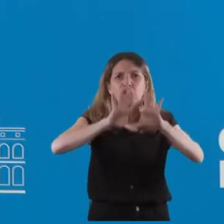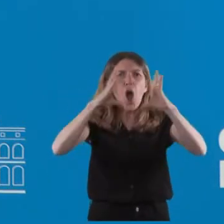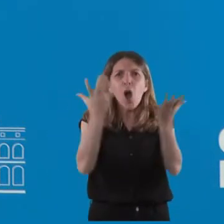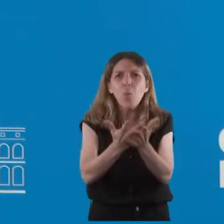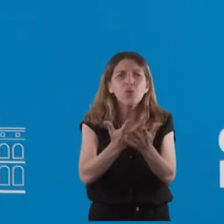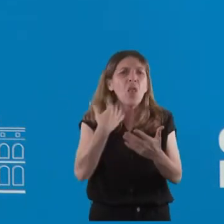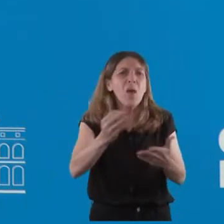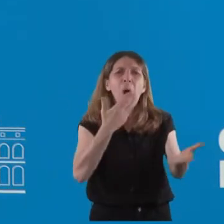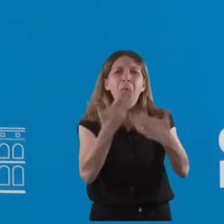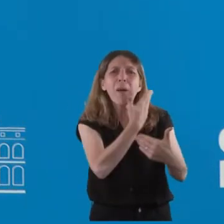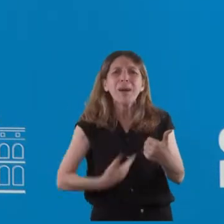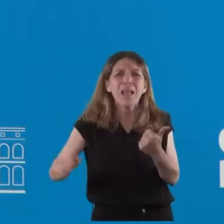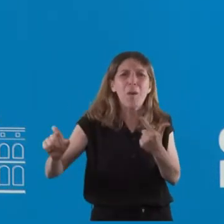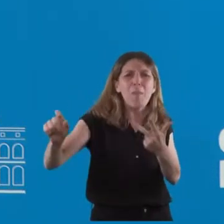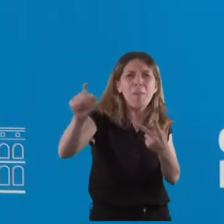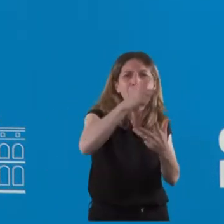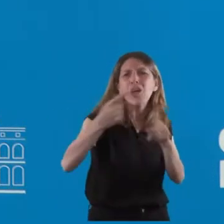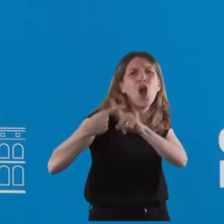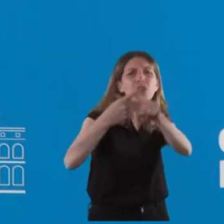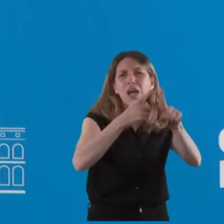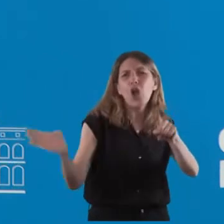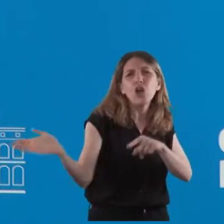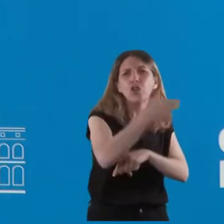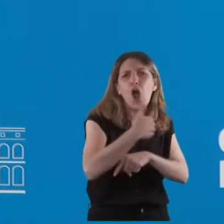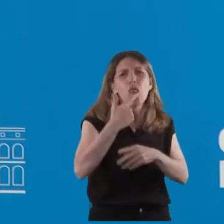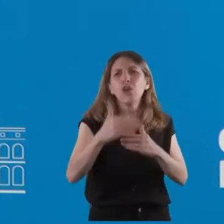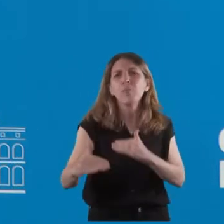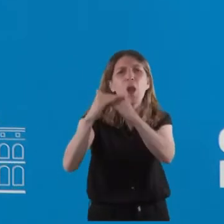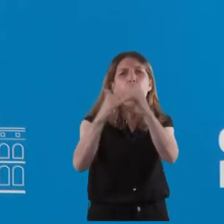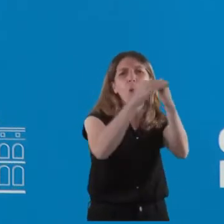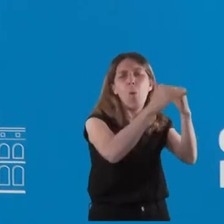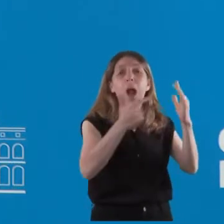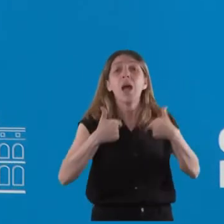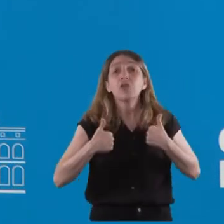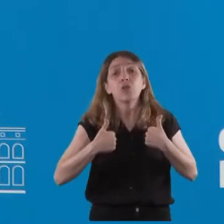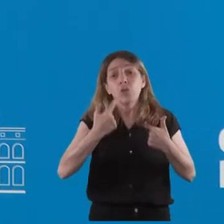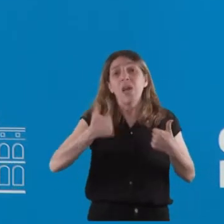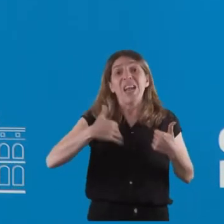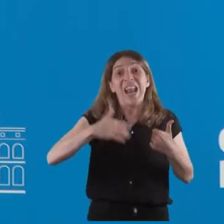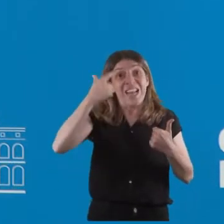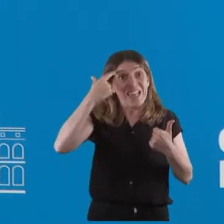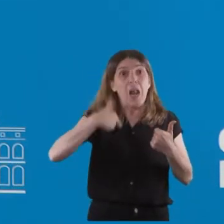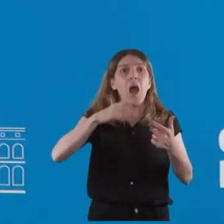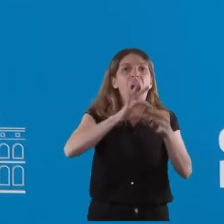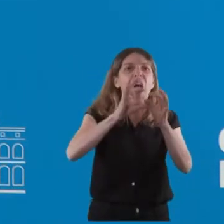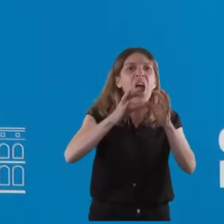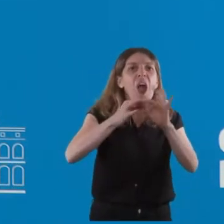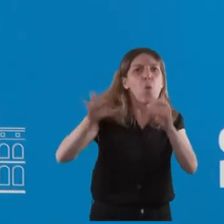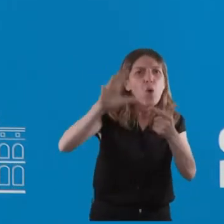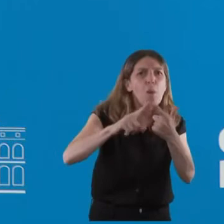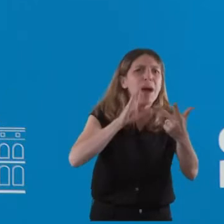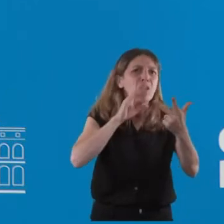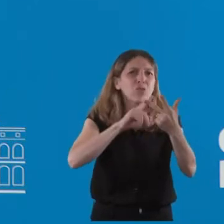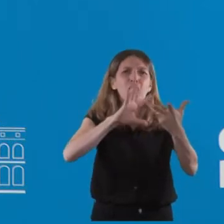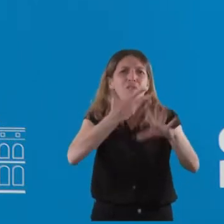con todas las naciones y que tenemos que lograr un orden internacional equitativo no cree en la argentina solo cree eeuu lo cree europa y lo cree en todos